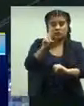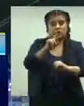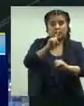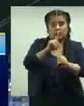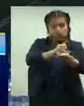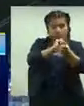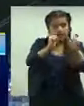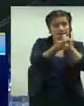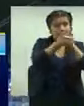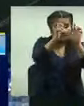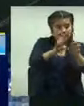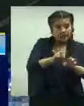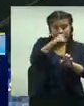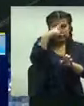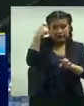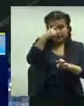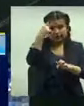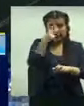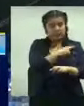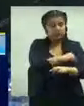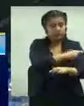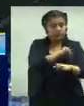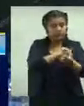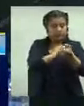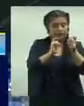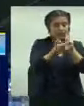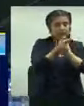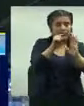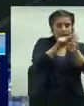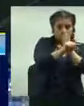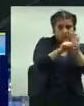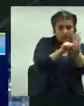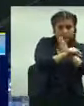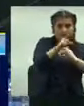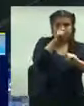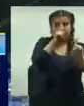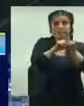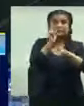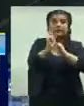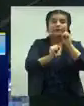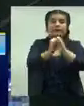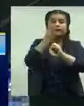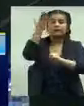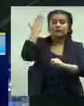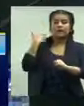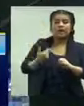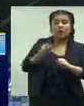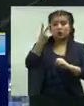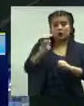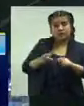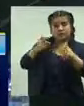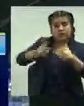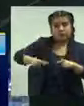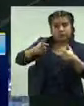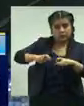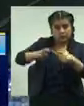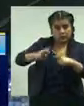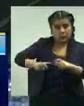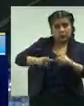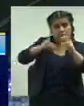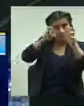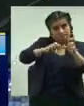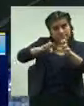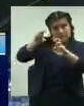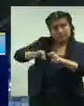incorporación. Es personal que se trasladó en su momento y desde el año pasado se volvió a contratar nuevamente